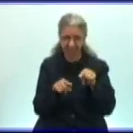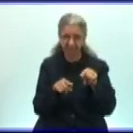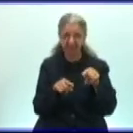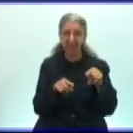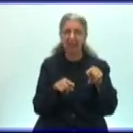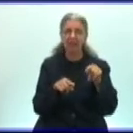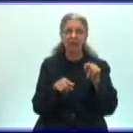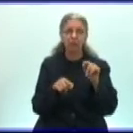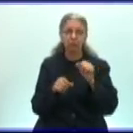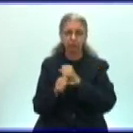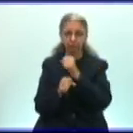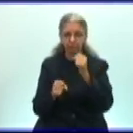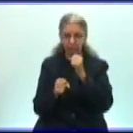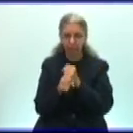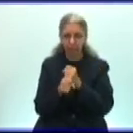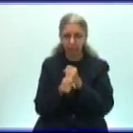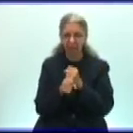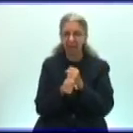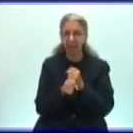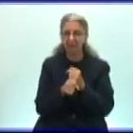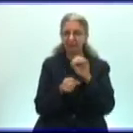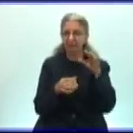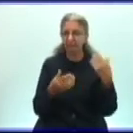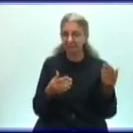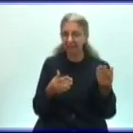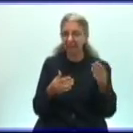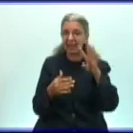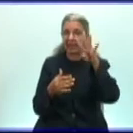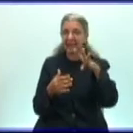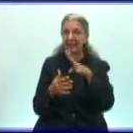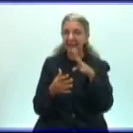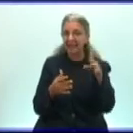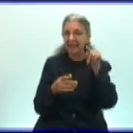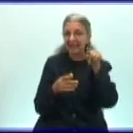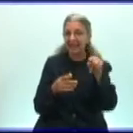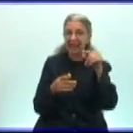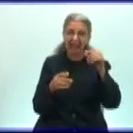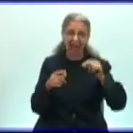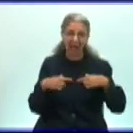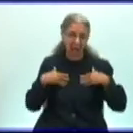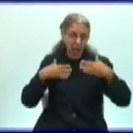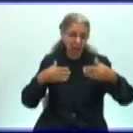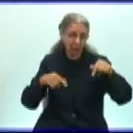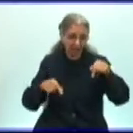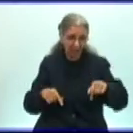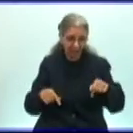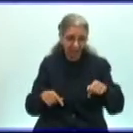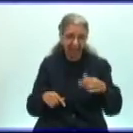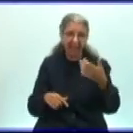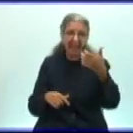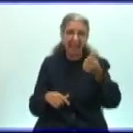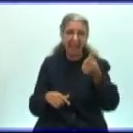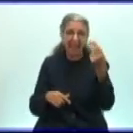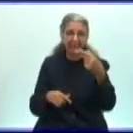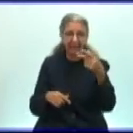a utilizar la tarifa eléctrica actual. También pueden consultar la APK